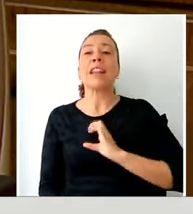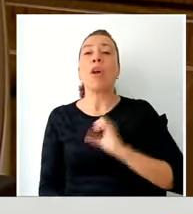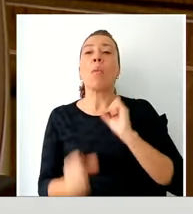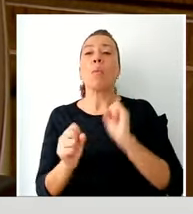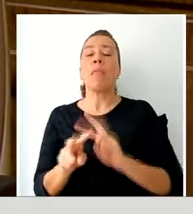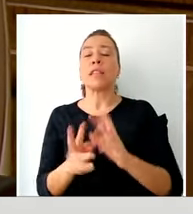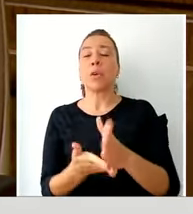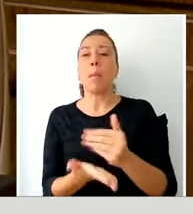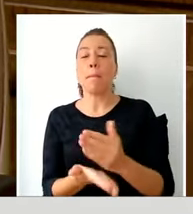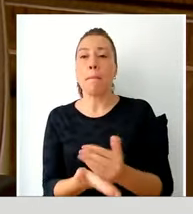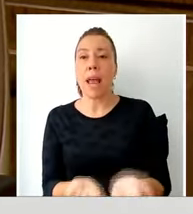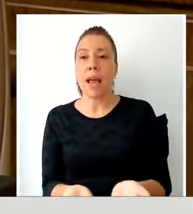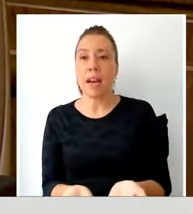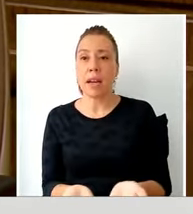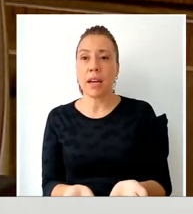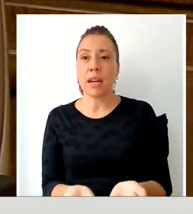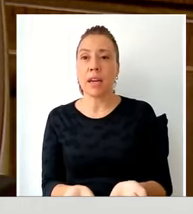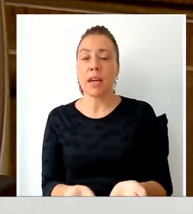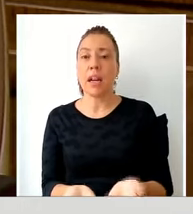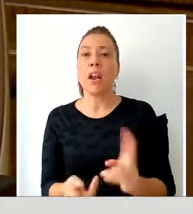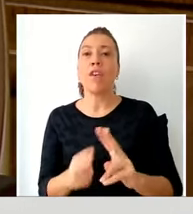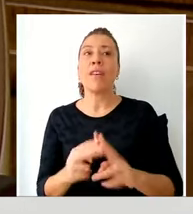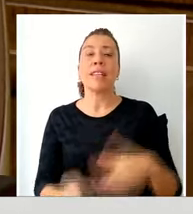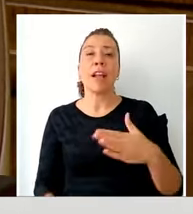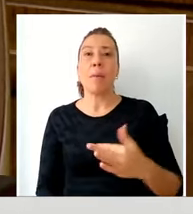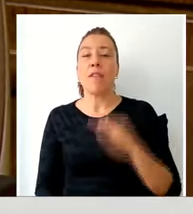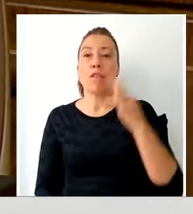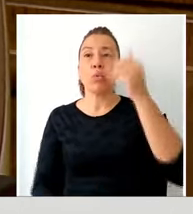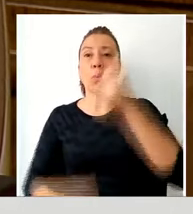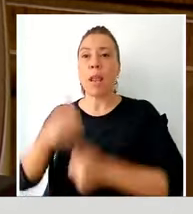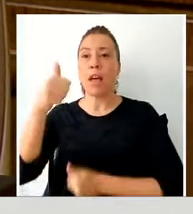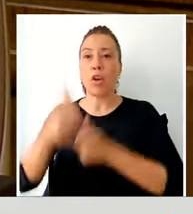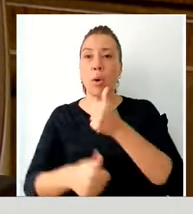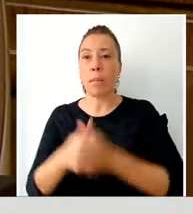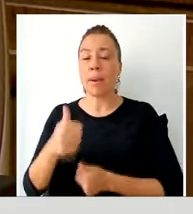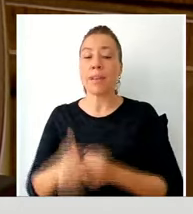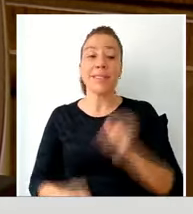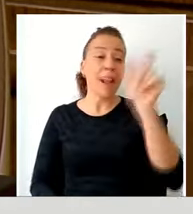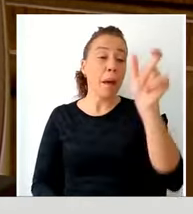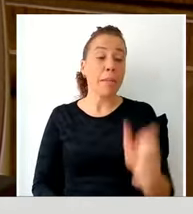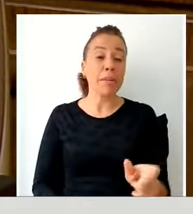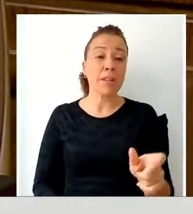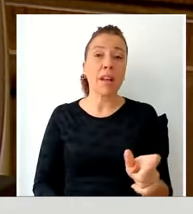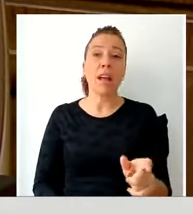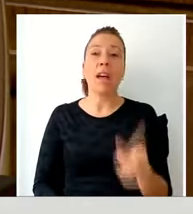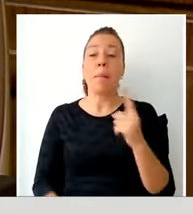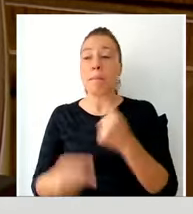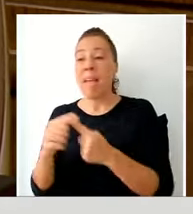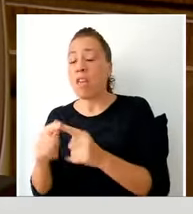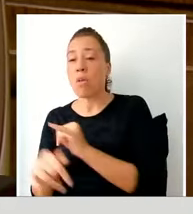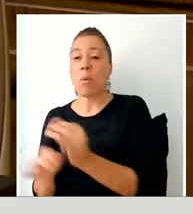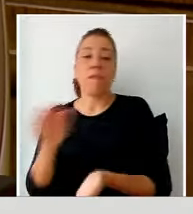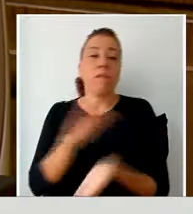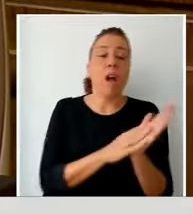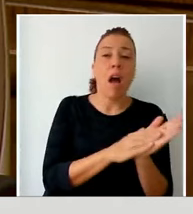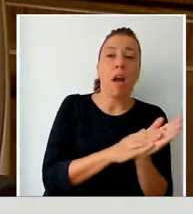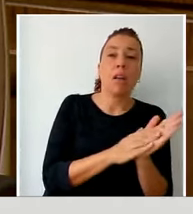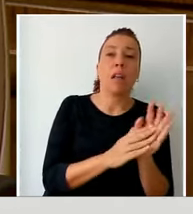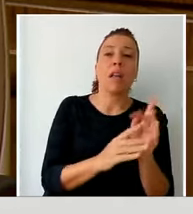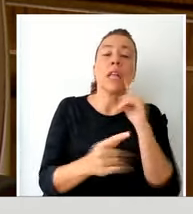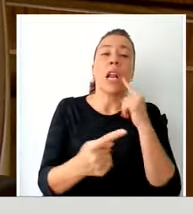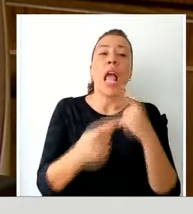de lo que viene hacia futuro las competencias si el deportista tiene que estar media hora y luego se tiene que retirar porque tiene un examen